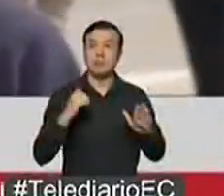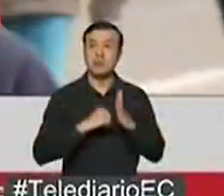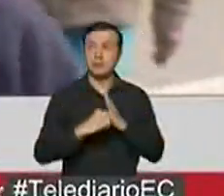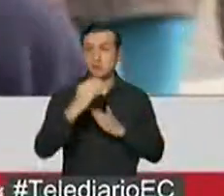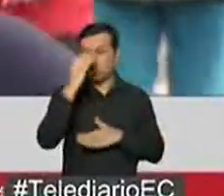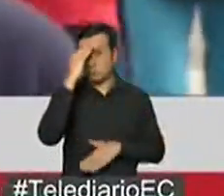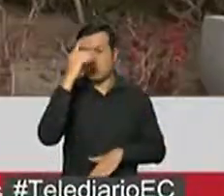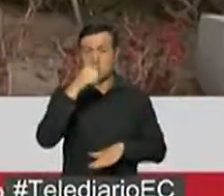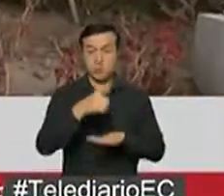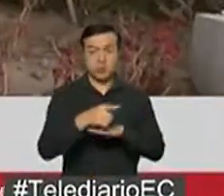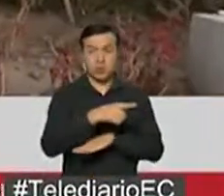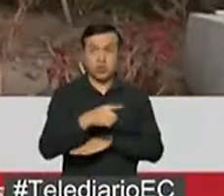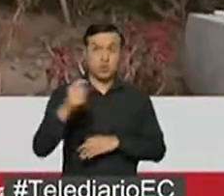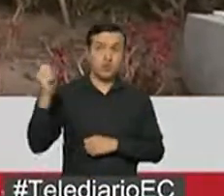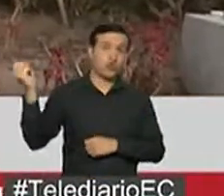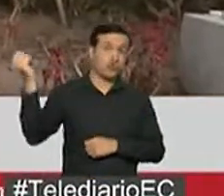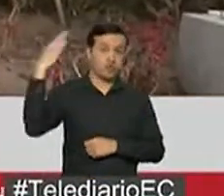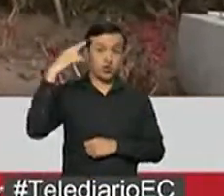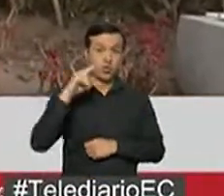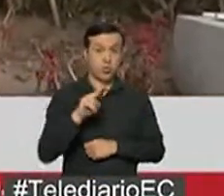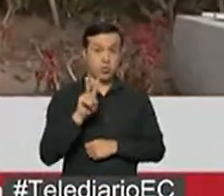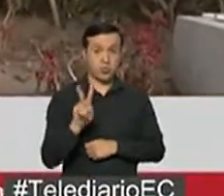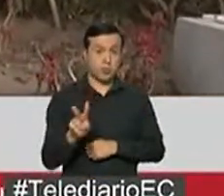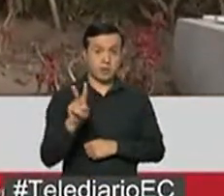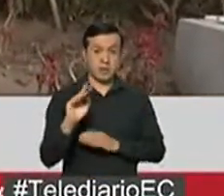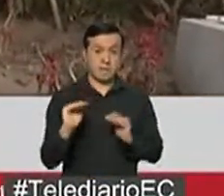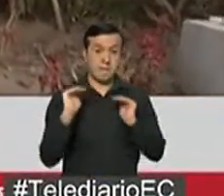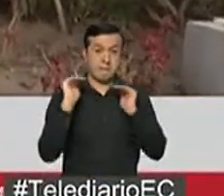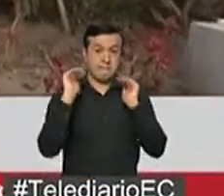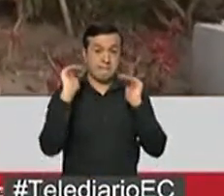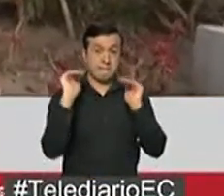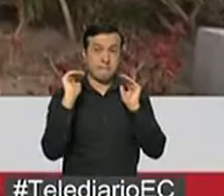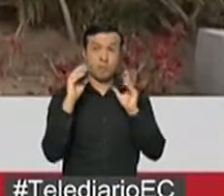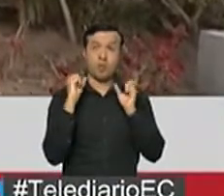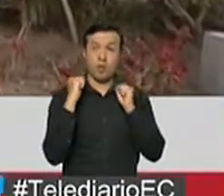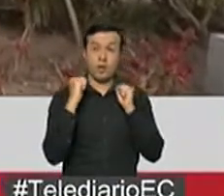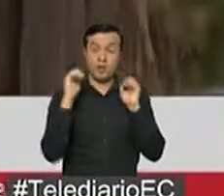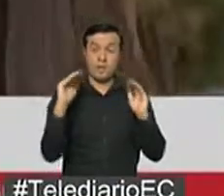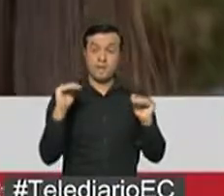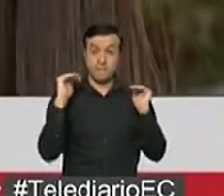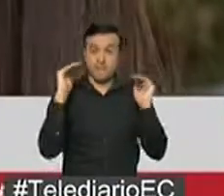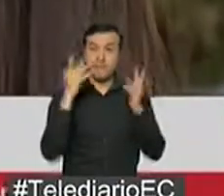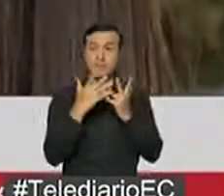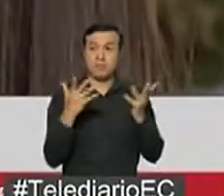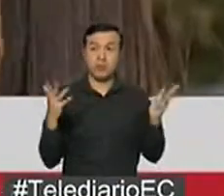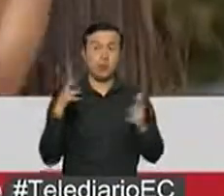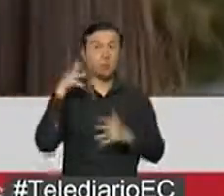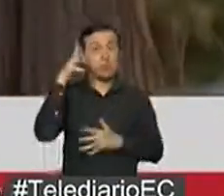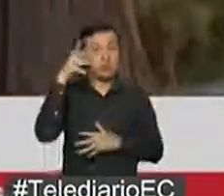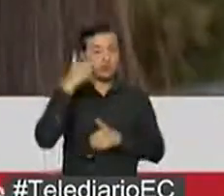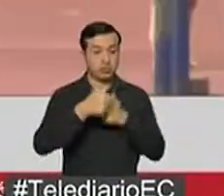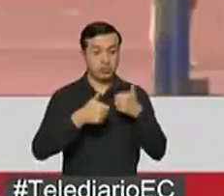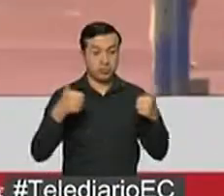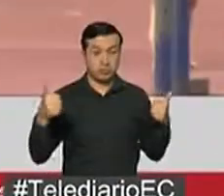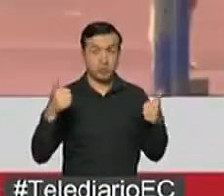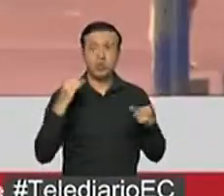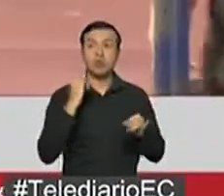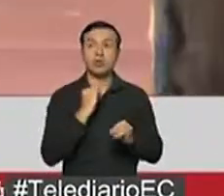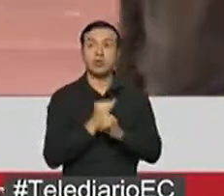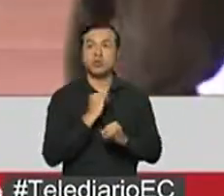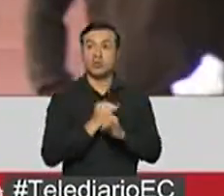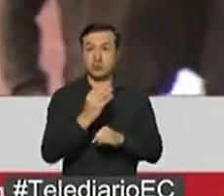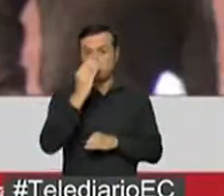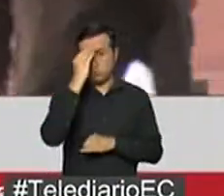dispone que cuando el índice v se encuentra en los niveles alto o extremadamente alto docentes autoridades de la institución educativa